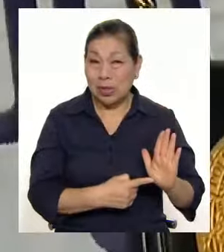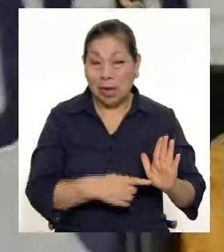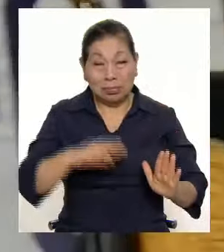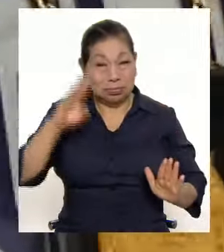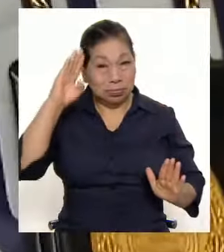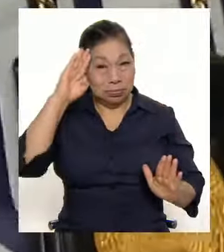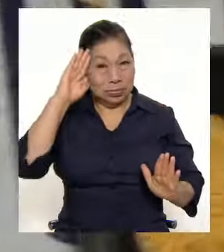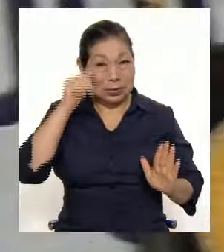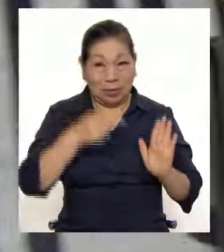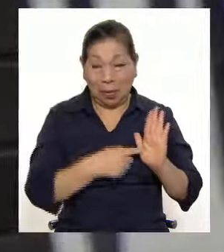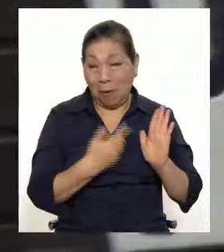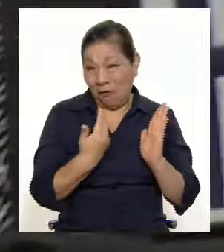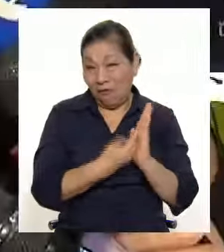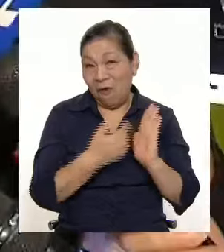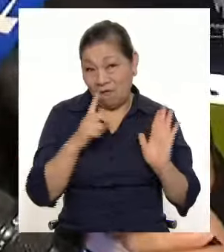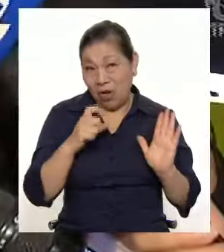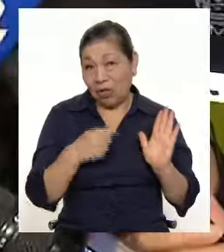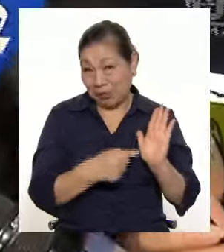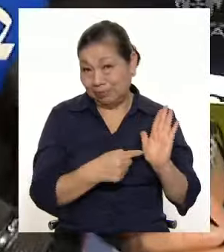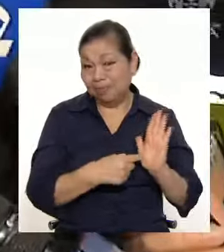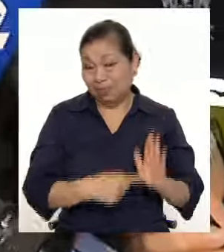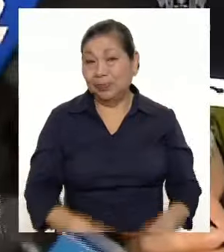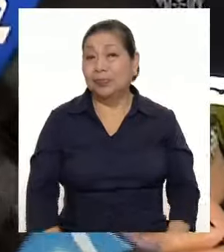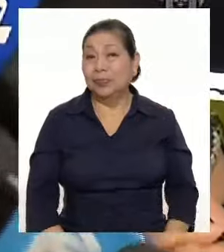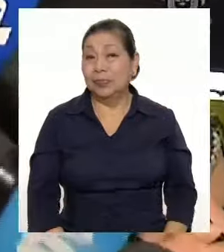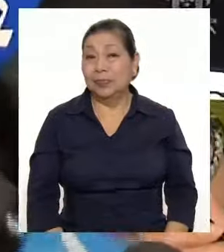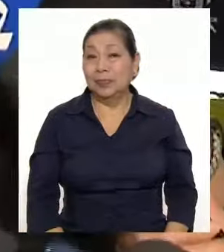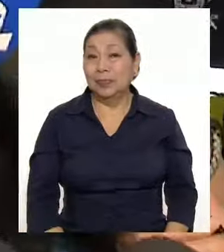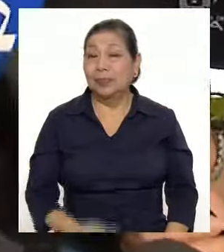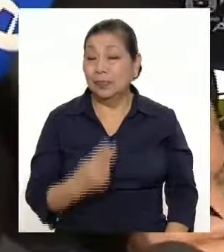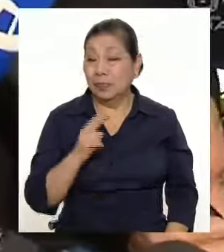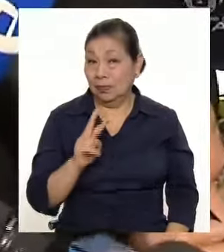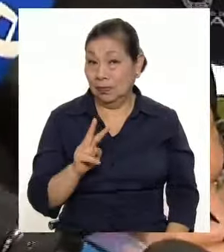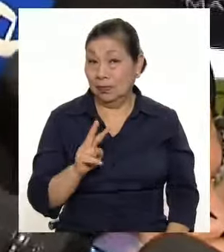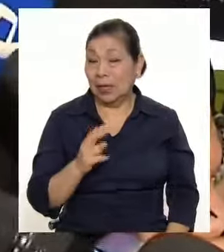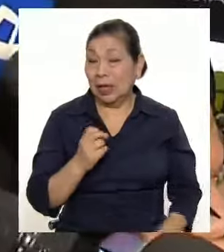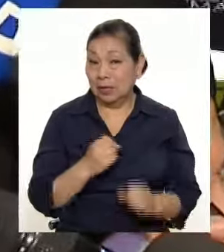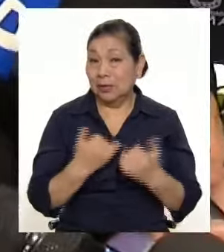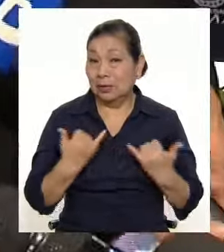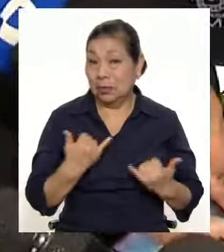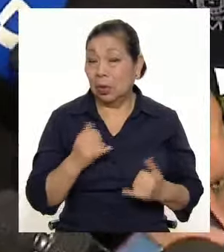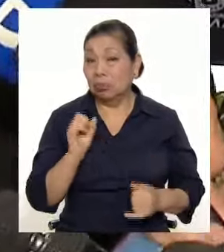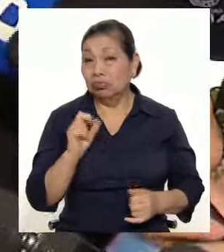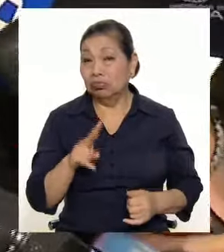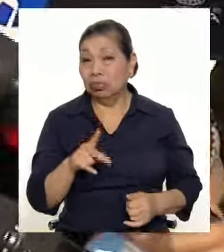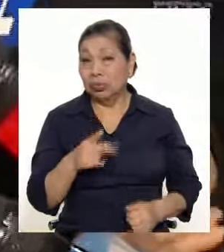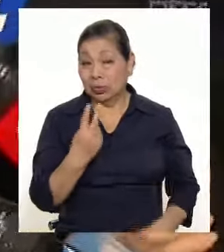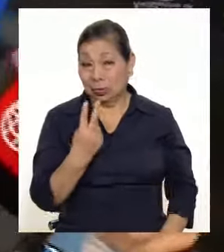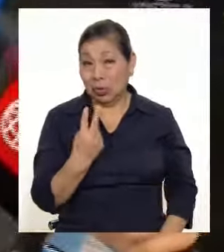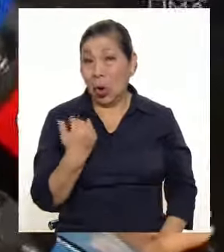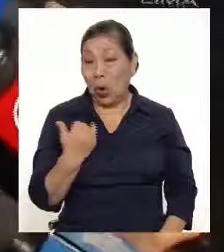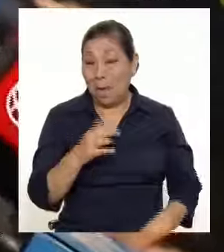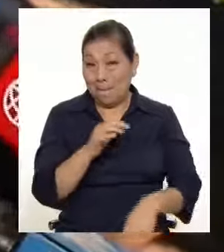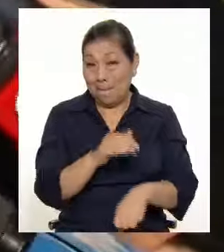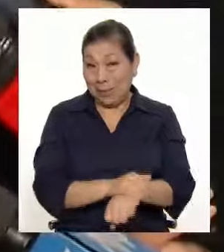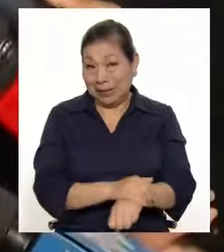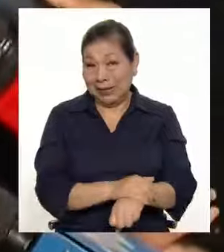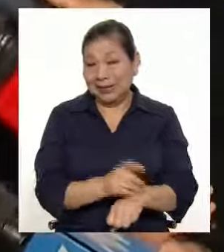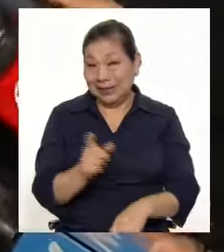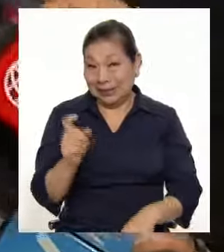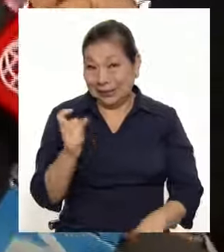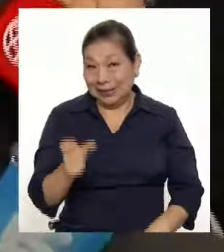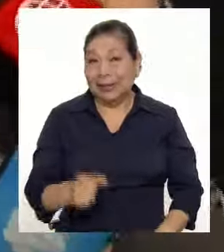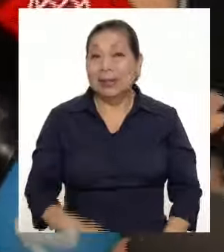coronel Montúfar. En el registro que hemos realizado el día de hoy, hemos encontrado a este, hoy detenido, Chumbe